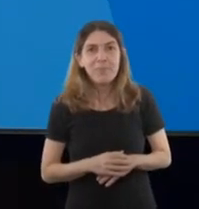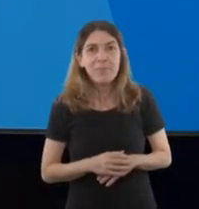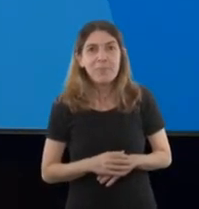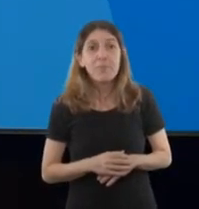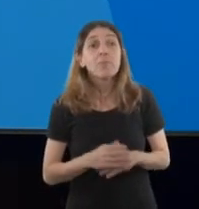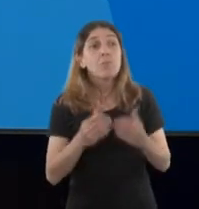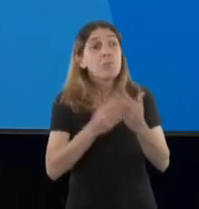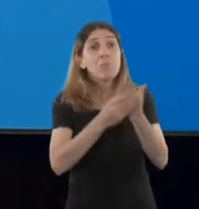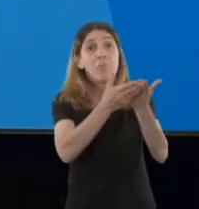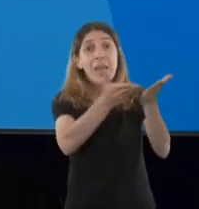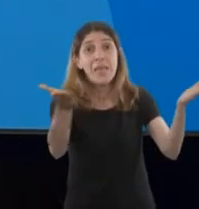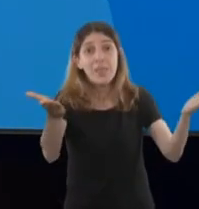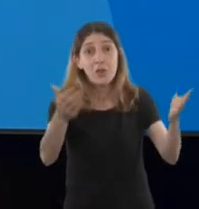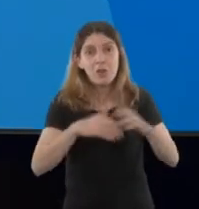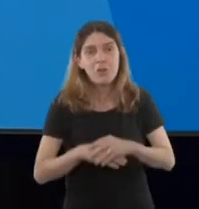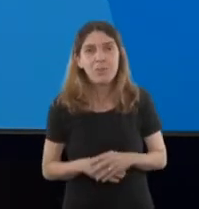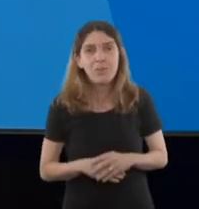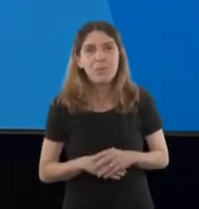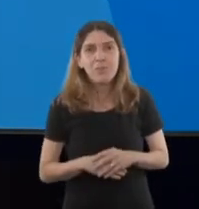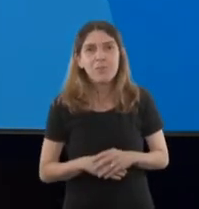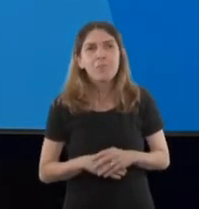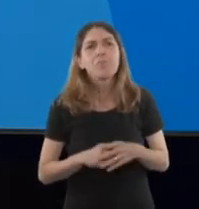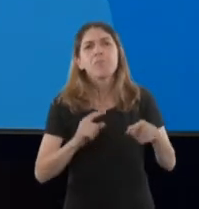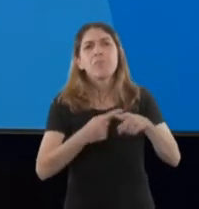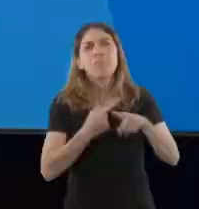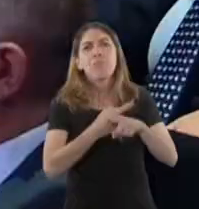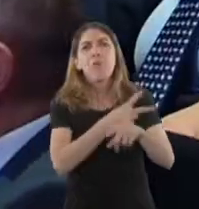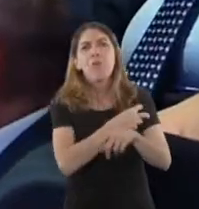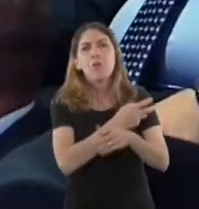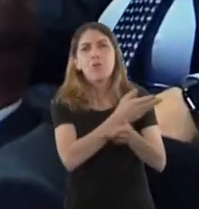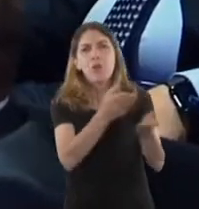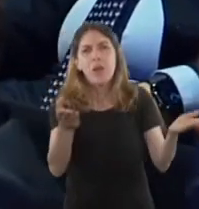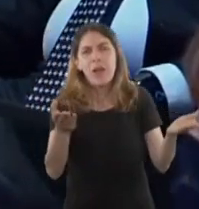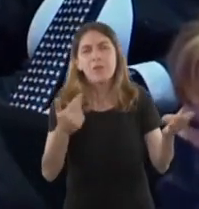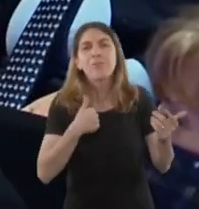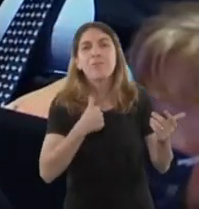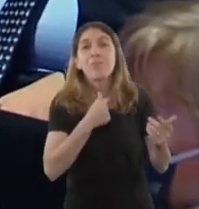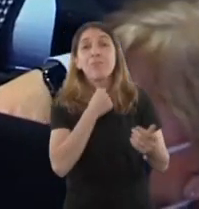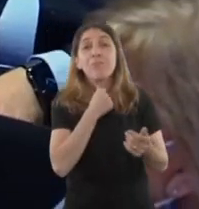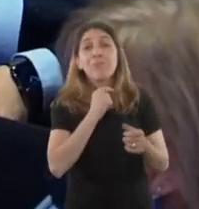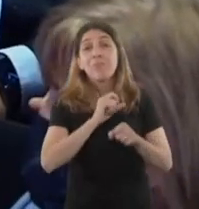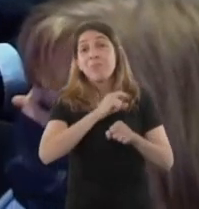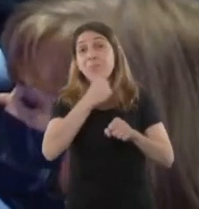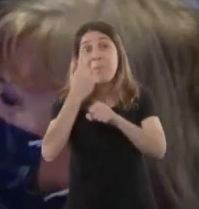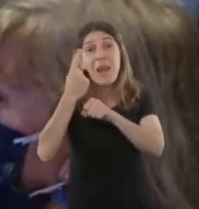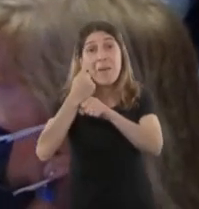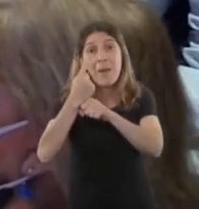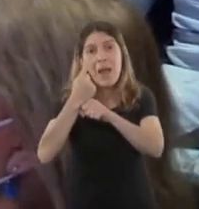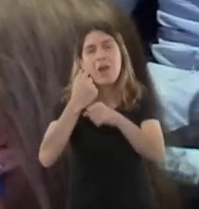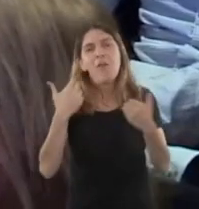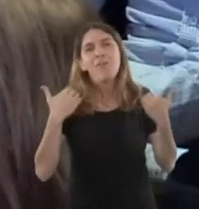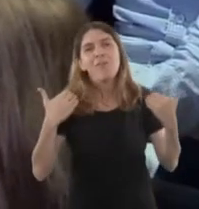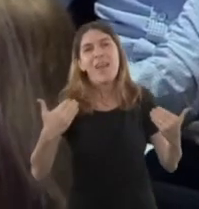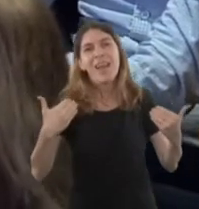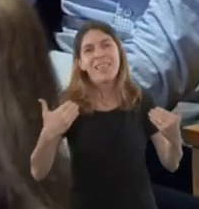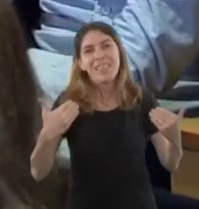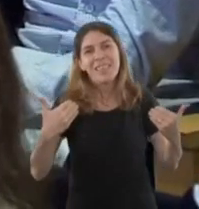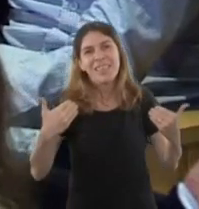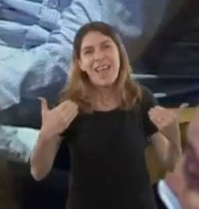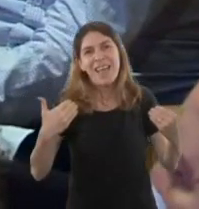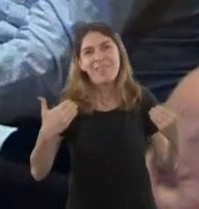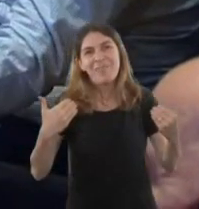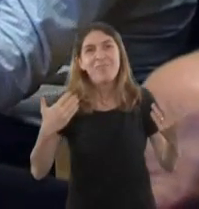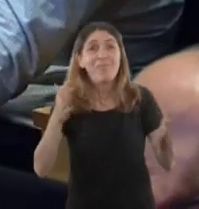señores ministros funcionarios quiero en primer lugar felicitar a los